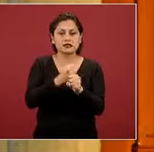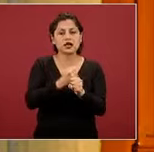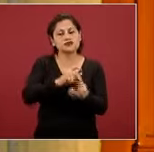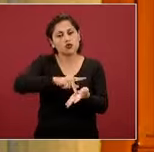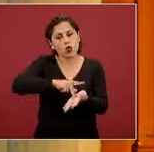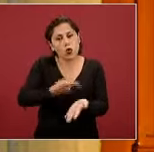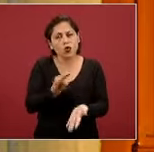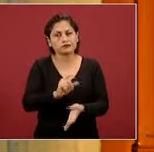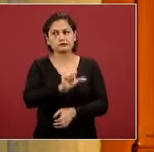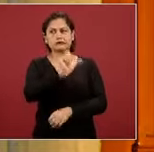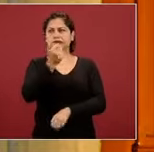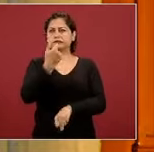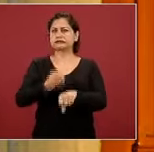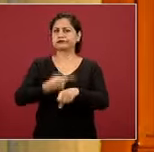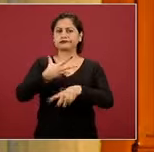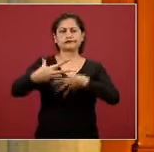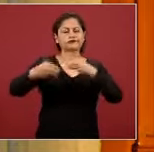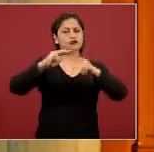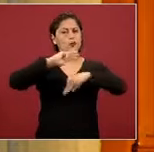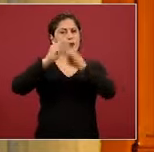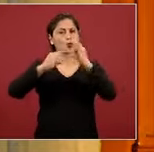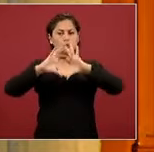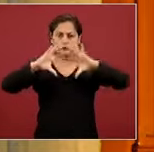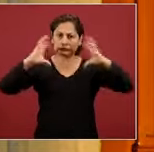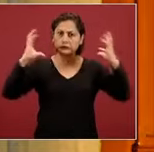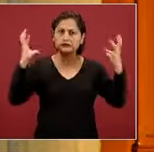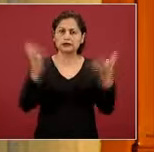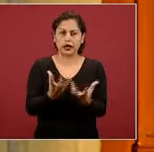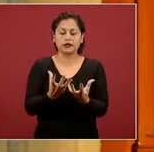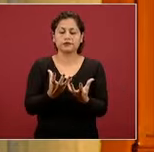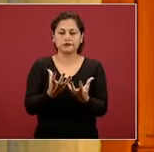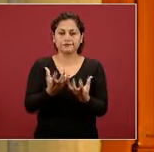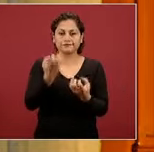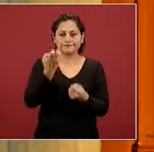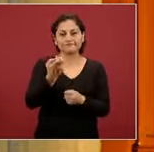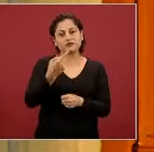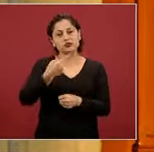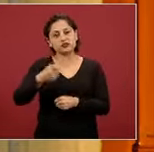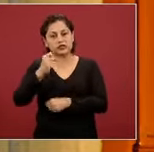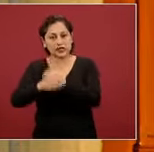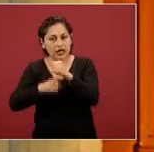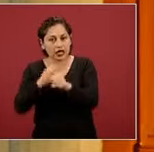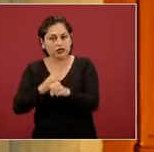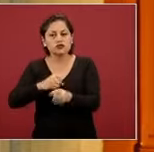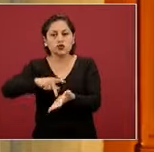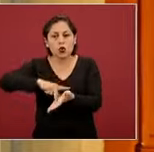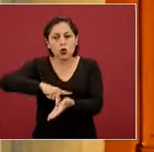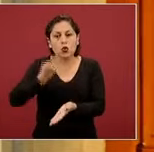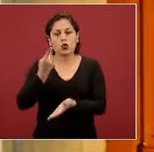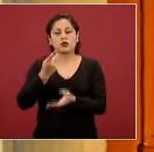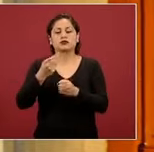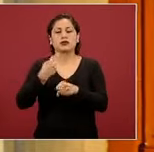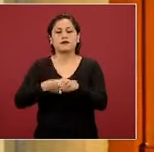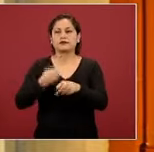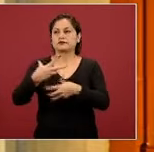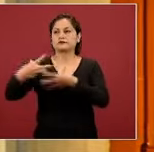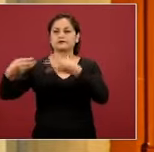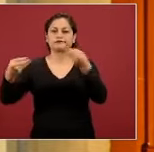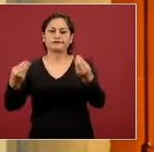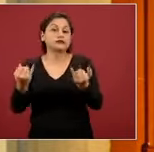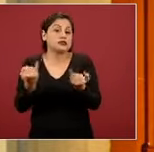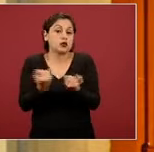epidemia de esta dimensión, pero cada 100 años ocurre una epidemia con las proporciones que tiene la epidemia